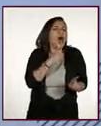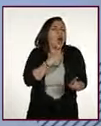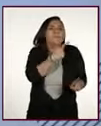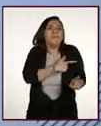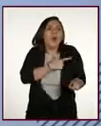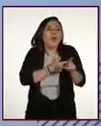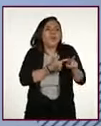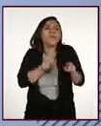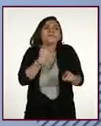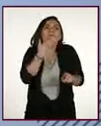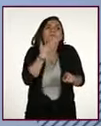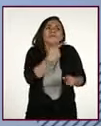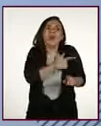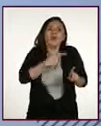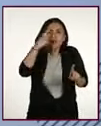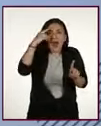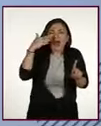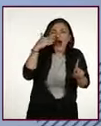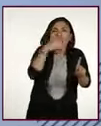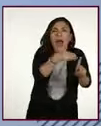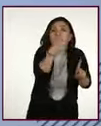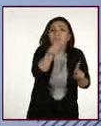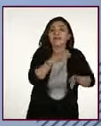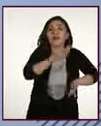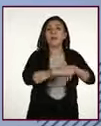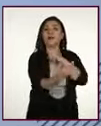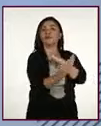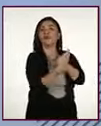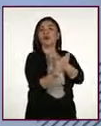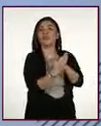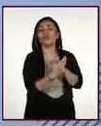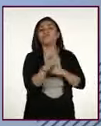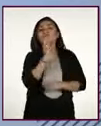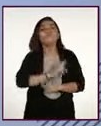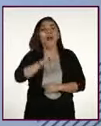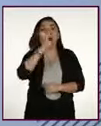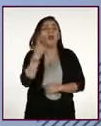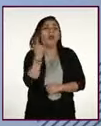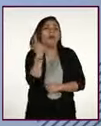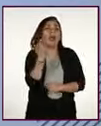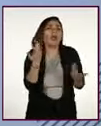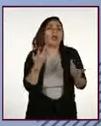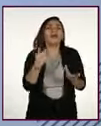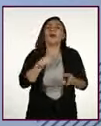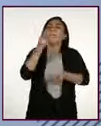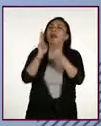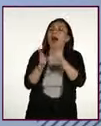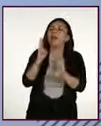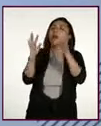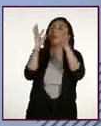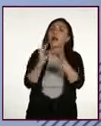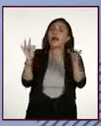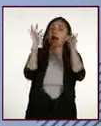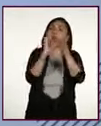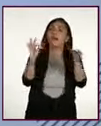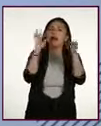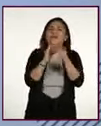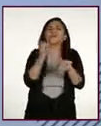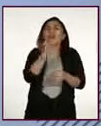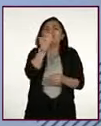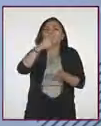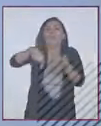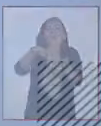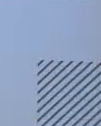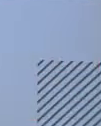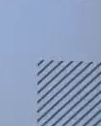eso es un factor protector que es mucho más eficiente que cualquier plática, charla que podemos dar a los chicos en las escuelas,